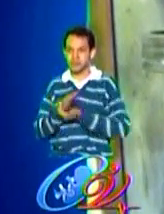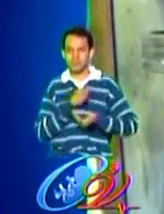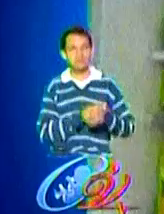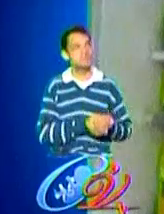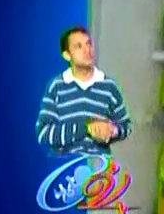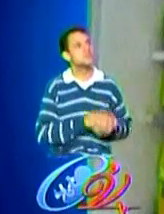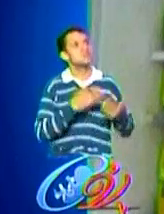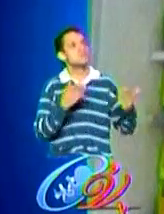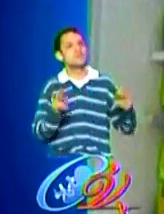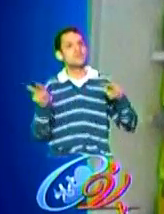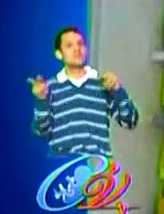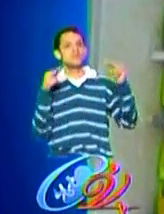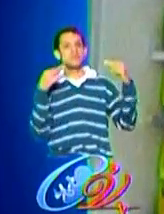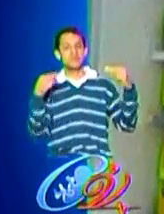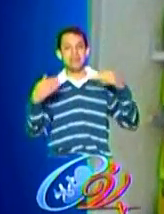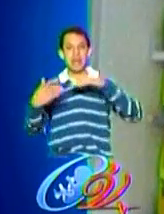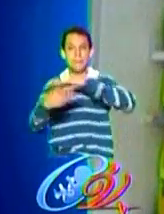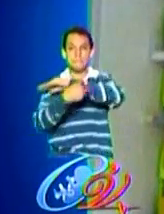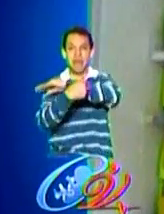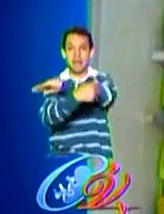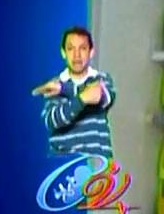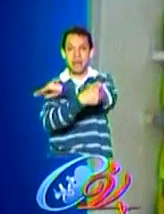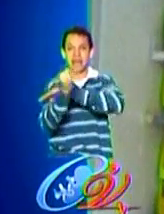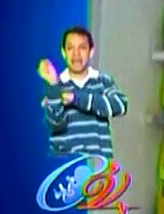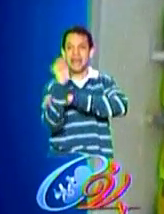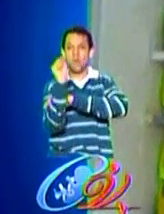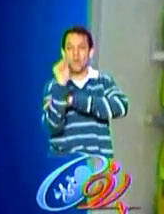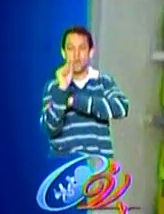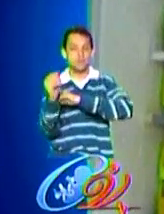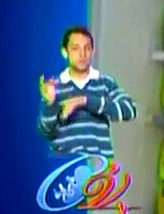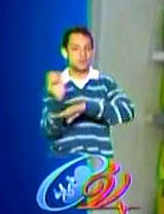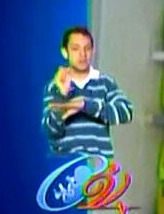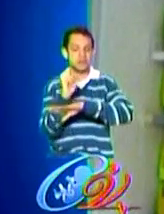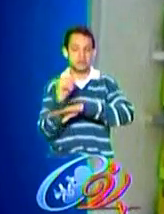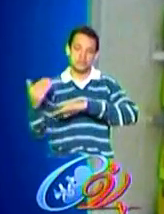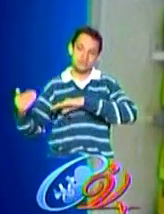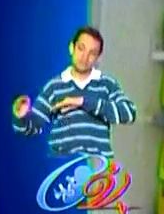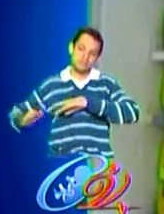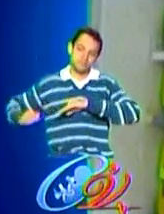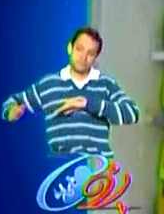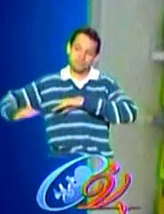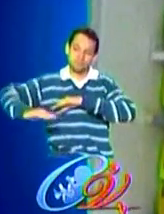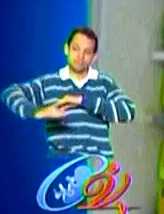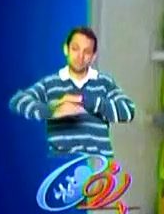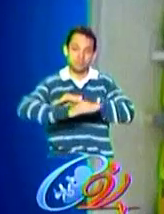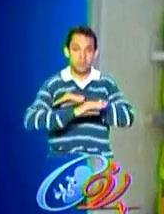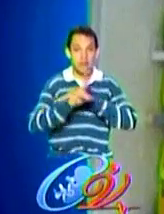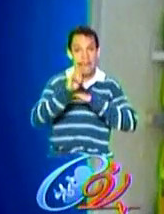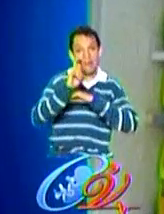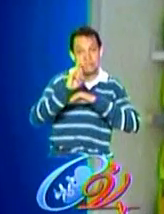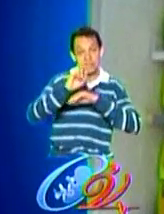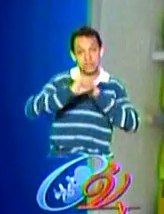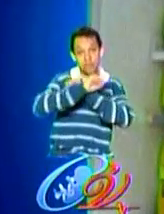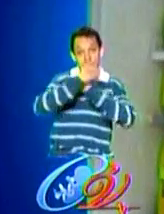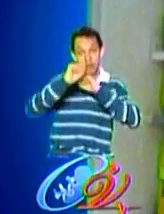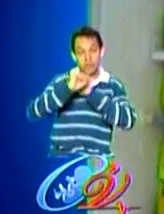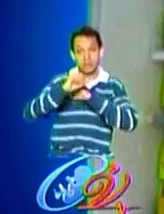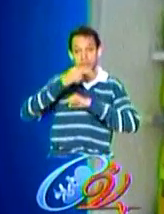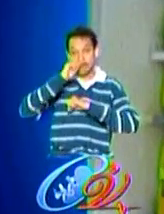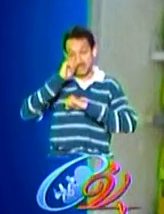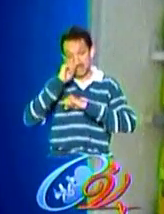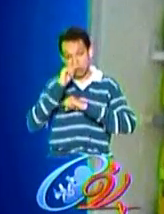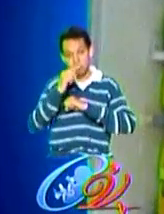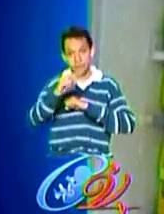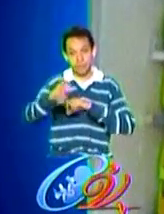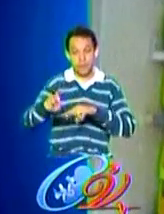donde parqueaban los carros para dejar al niño. Y, por ejemplo, de 7 de la mañana a 8 de la mañana, que fue la hora en que dejaron al niño